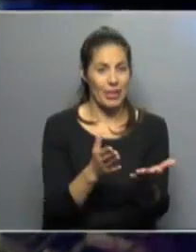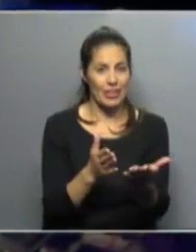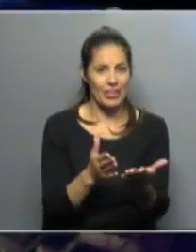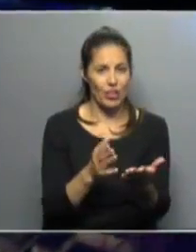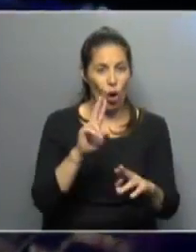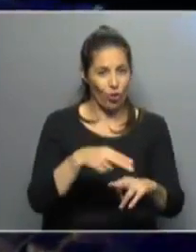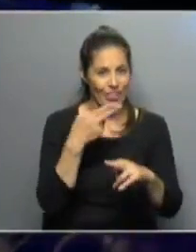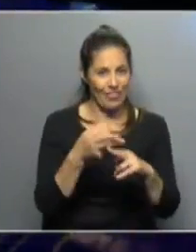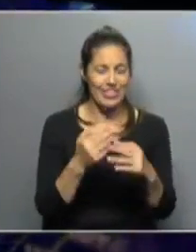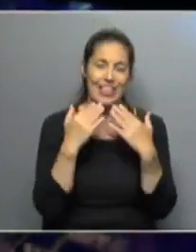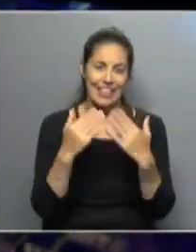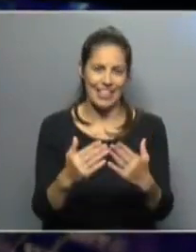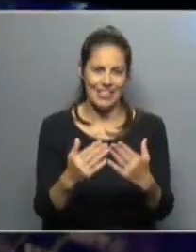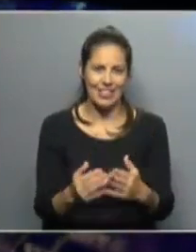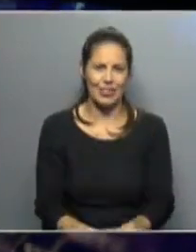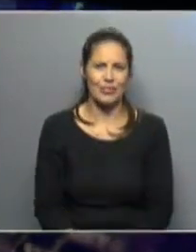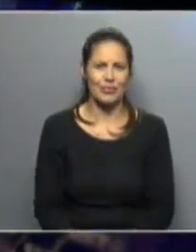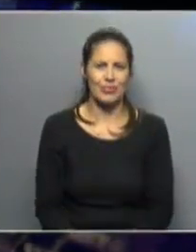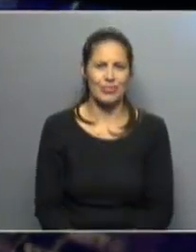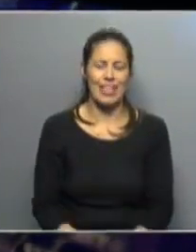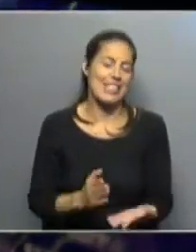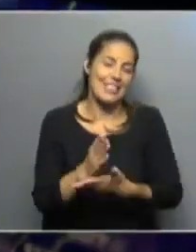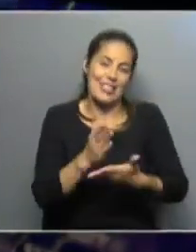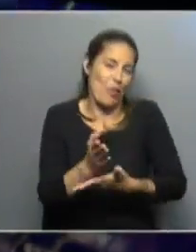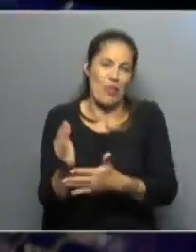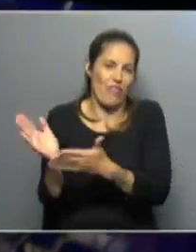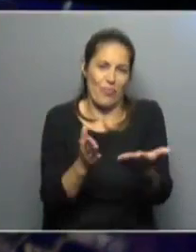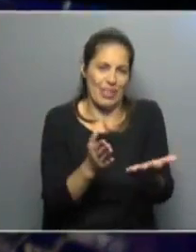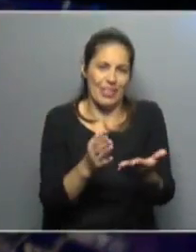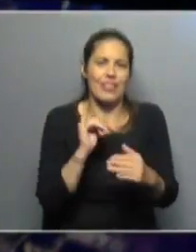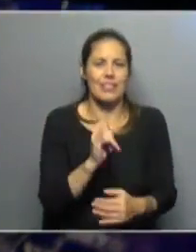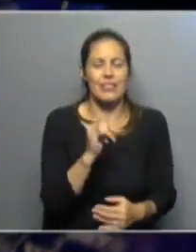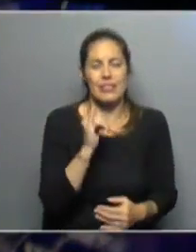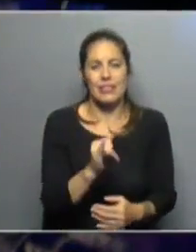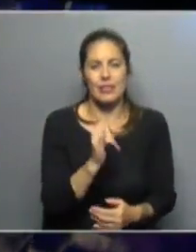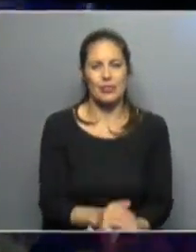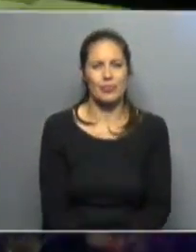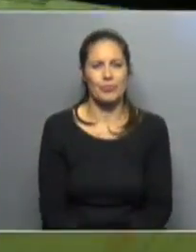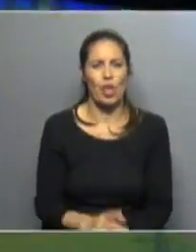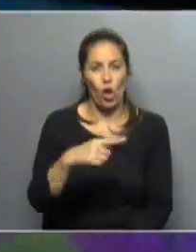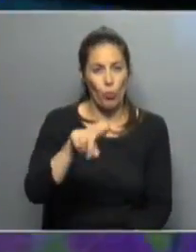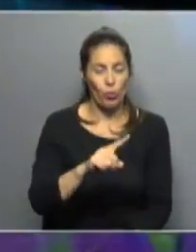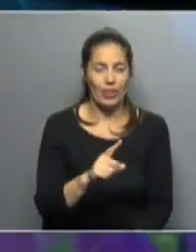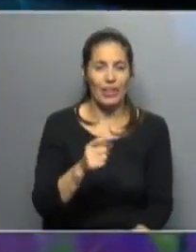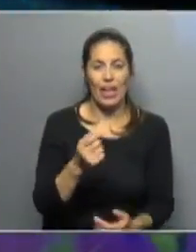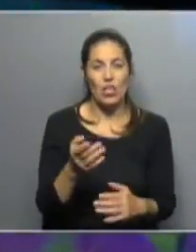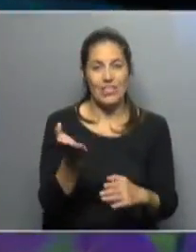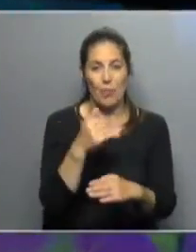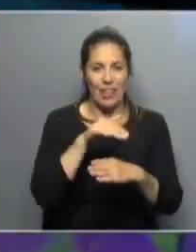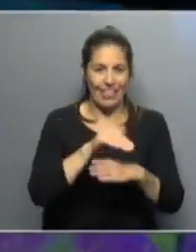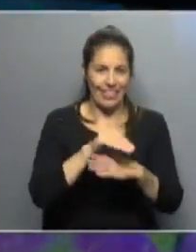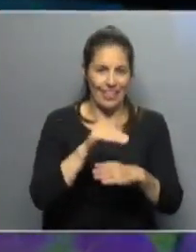Gracias. Otra muchas vez. Gracias. Nos damos la bienvenida siempre mutuamente. Hay que darse la bienvenida. Exacto. ¿No? Siempre sí. Bienvenidos como a ustedes cada tarde. Seguro.